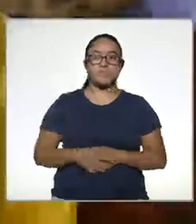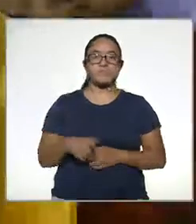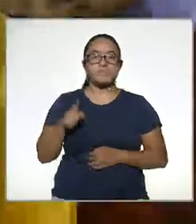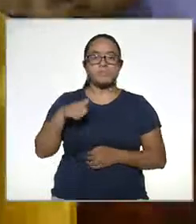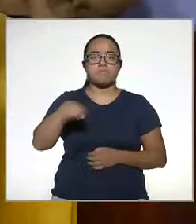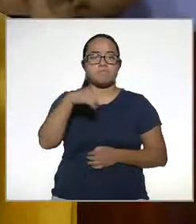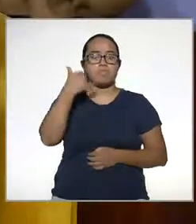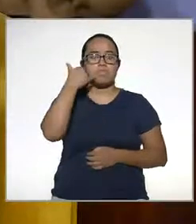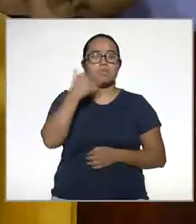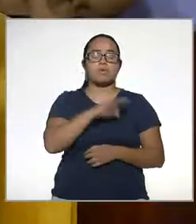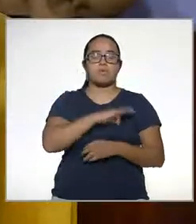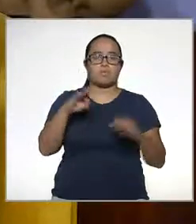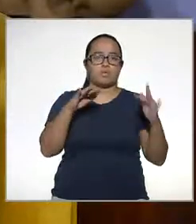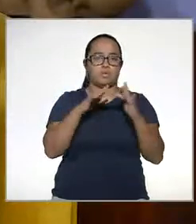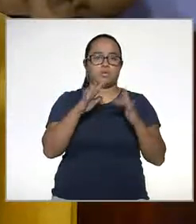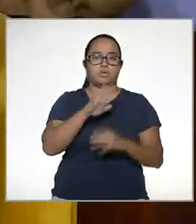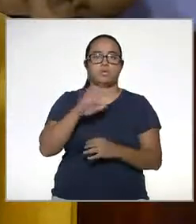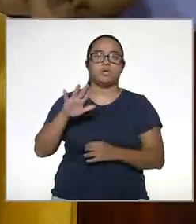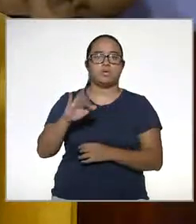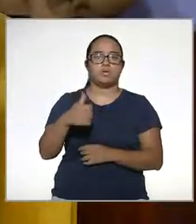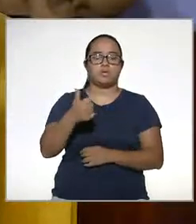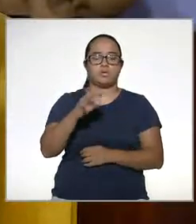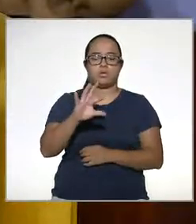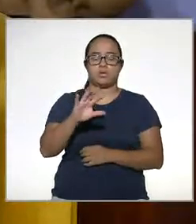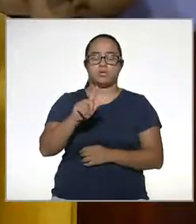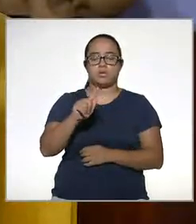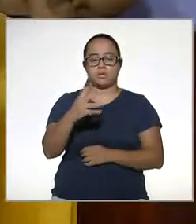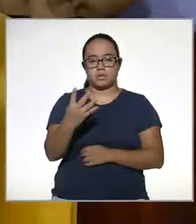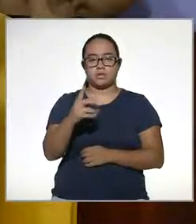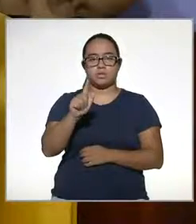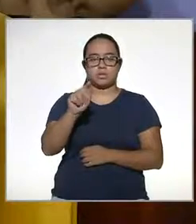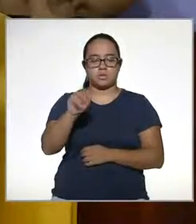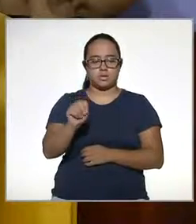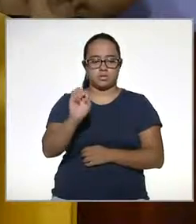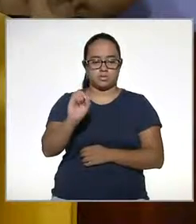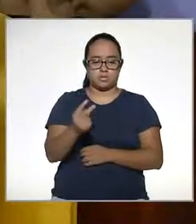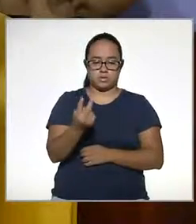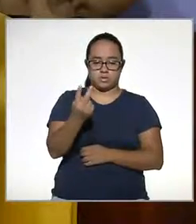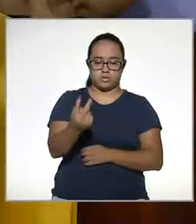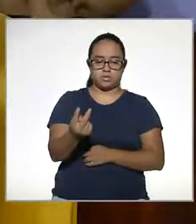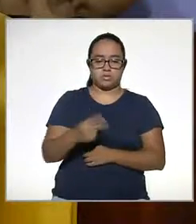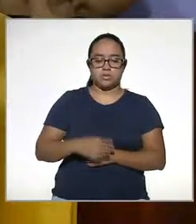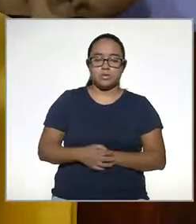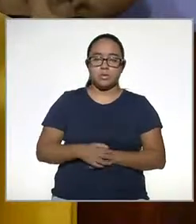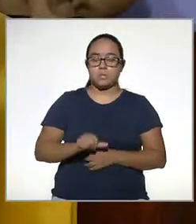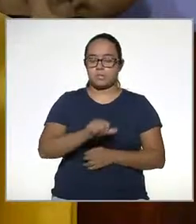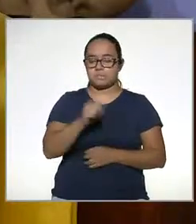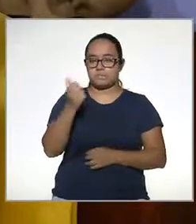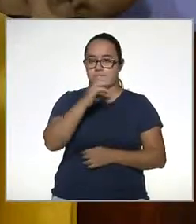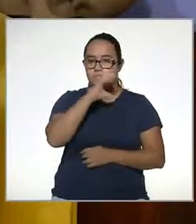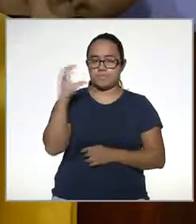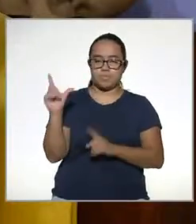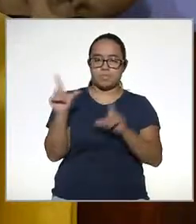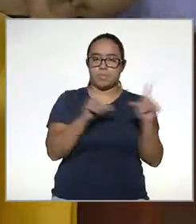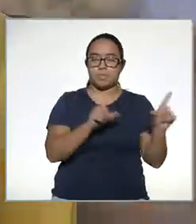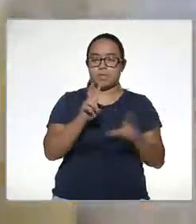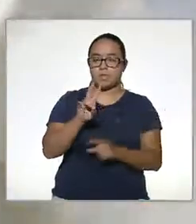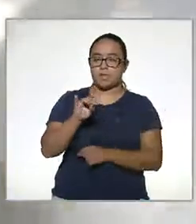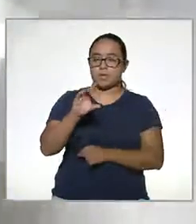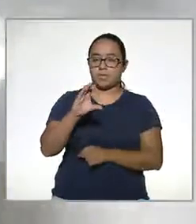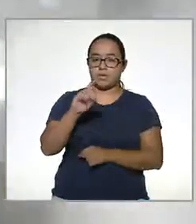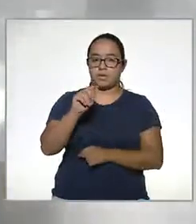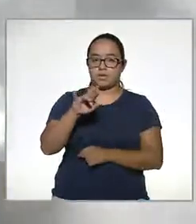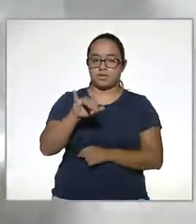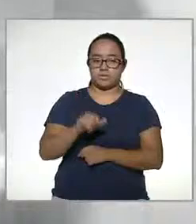telefónica, el 55 56 74 79 02. La próxima fotografía es la de Victoria Lisbeth Posada